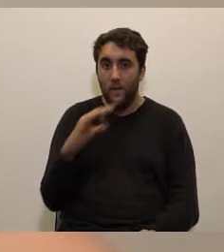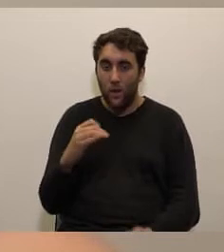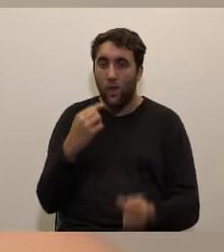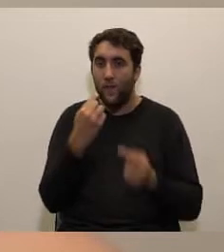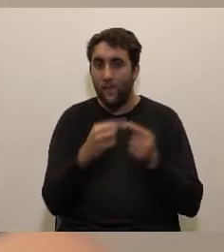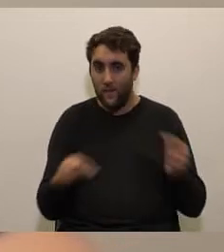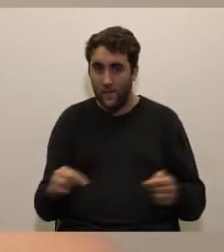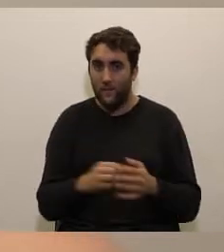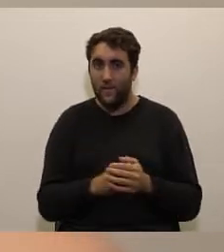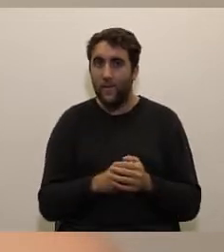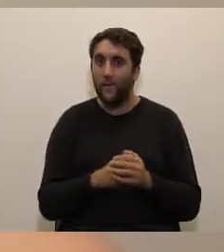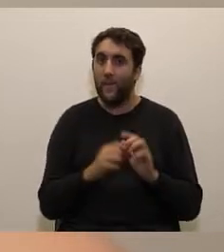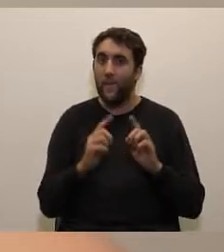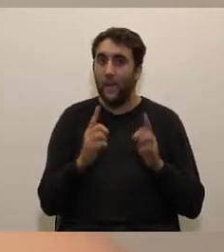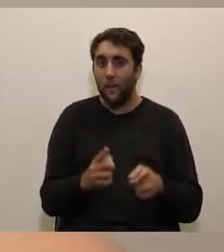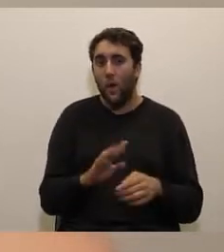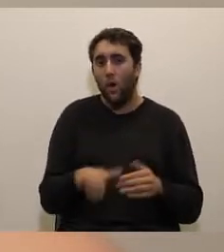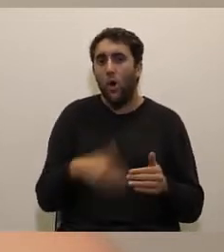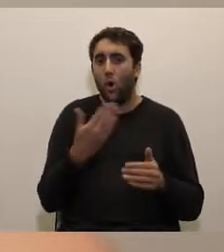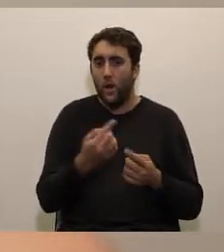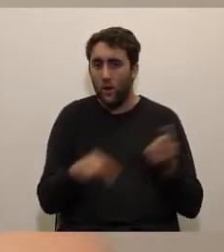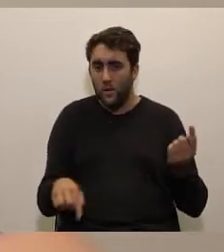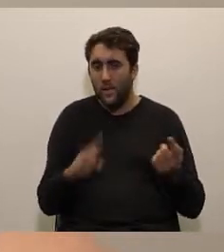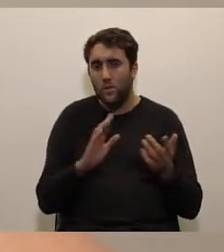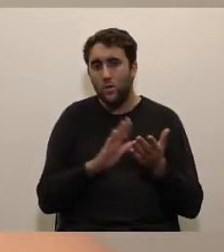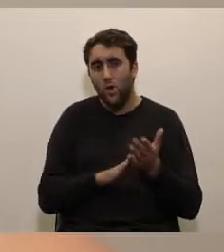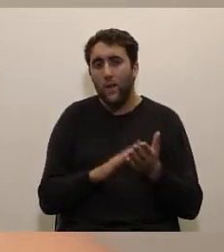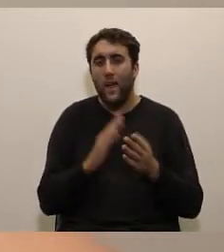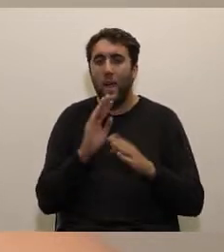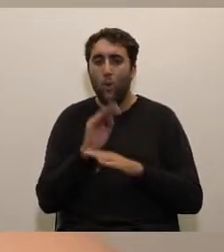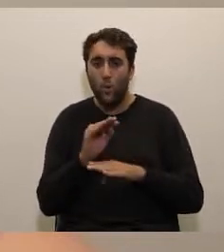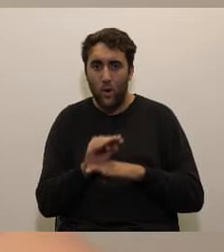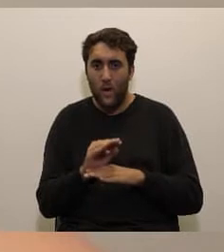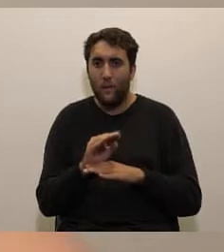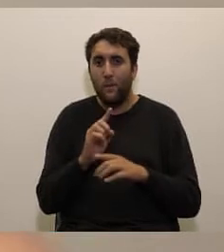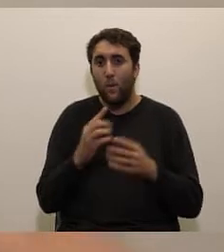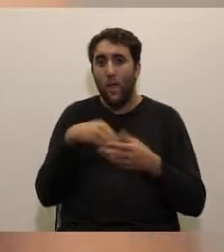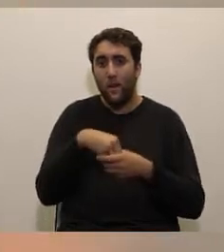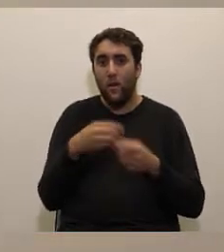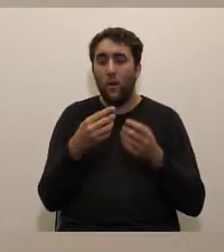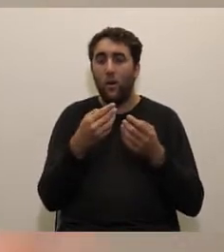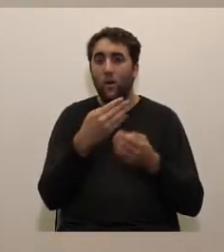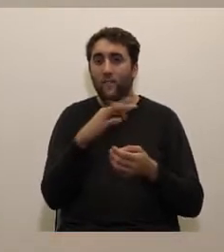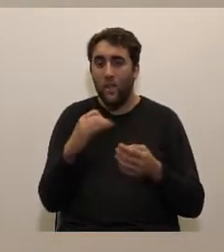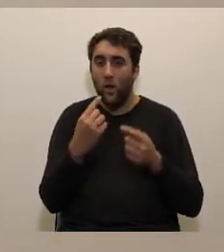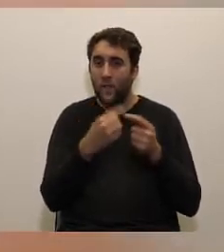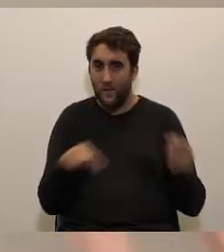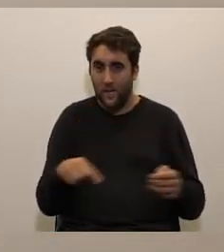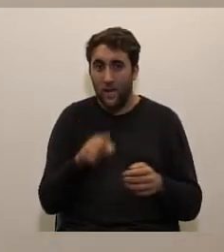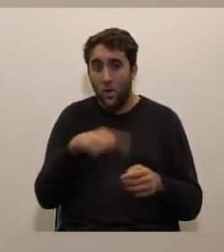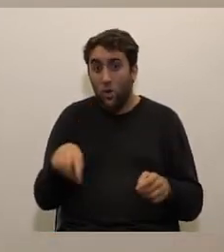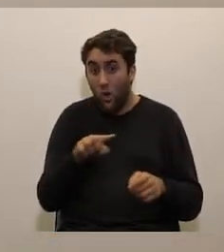también otras cosas que escapan a lo científico, ¿no? Y que tienen más que ver con lo cultural dentro de esa biodiversidad. Toda esa